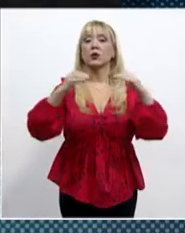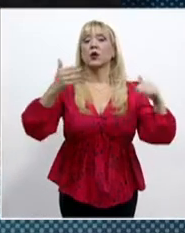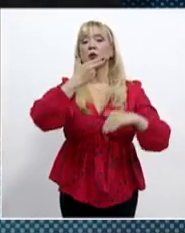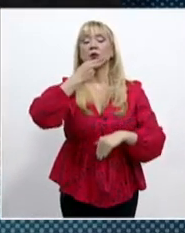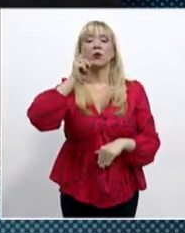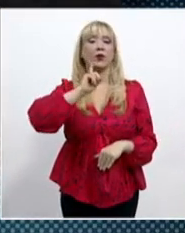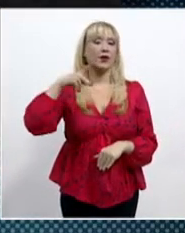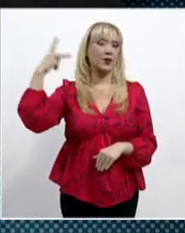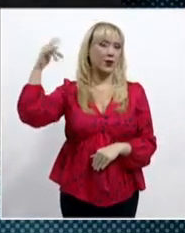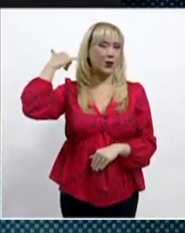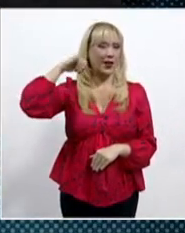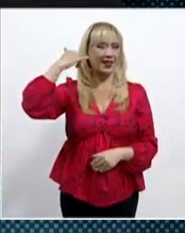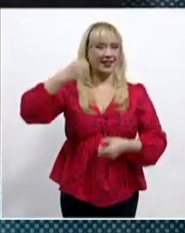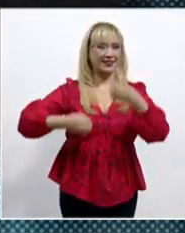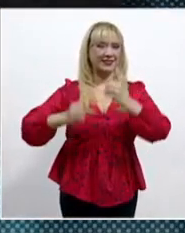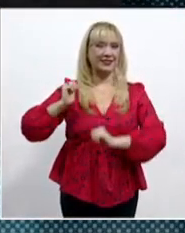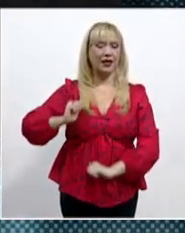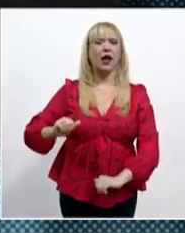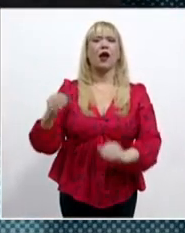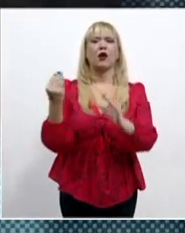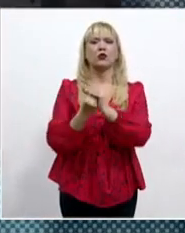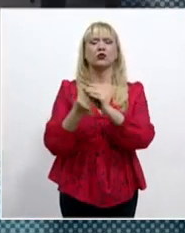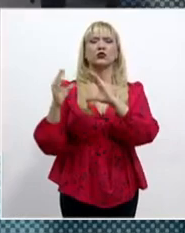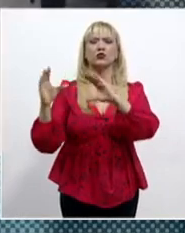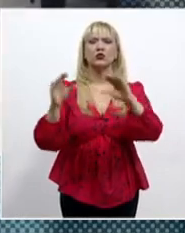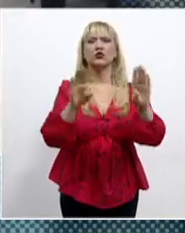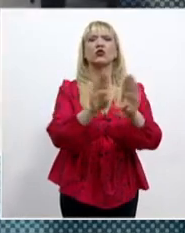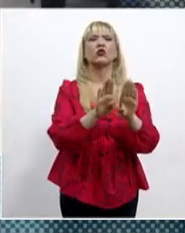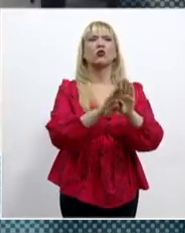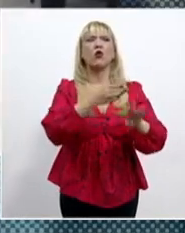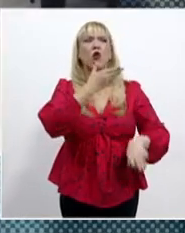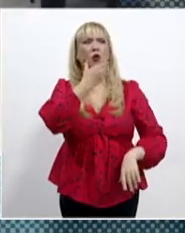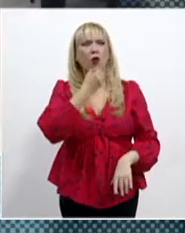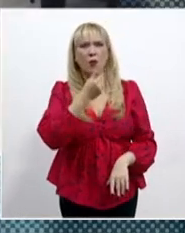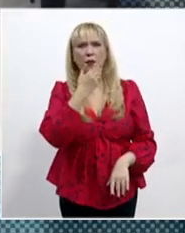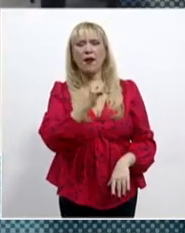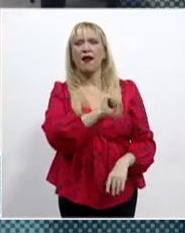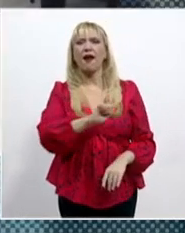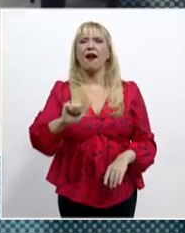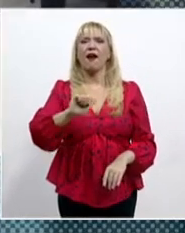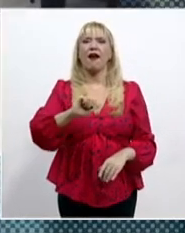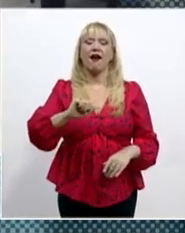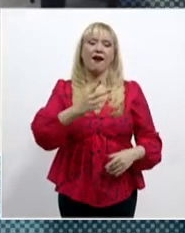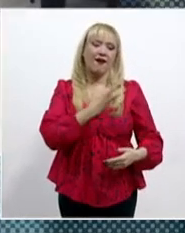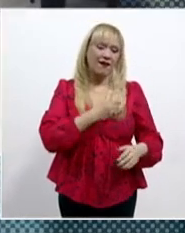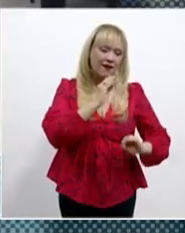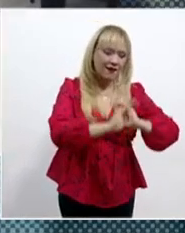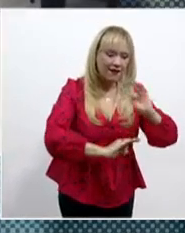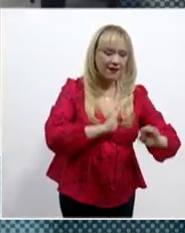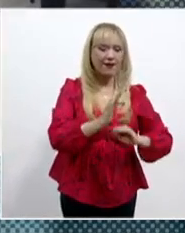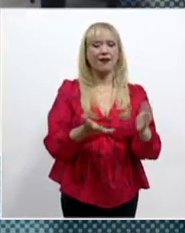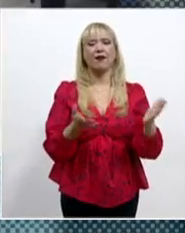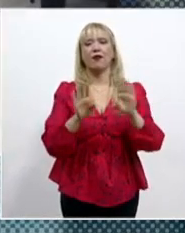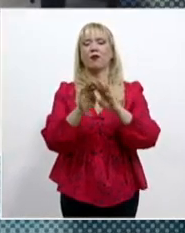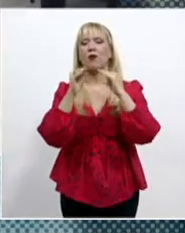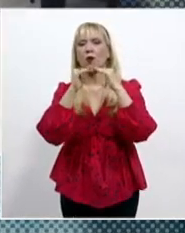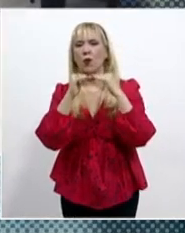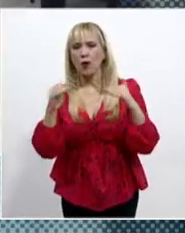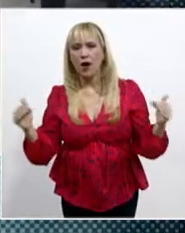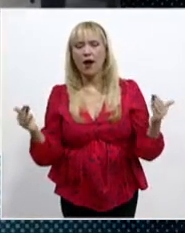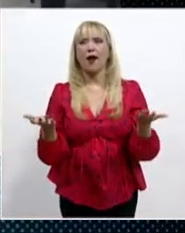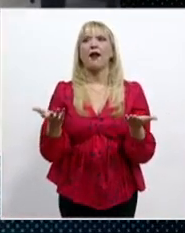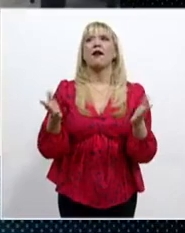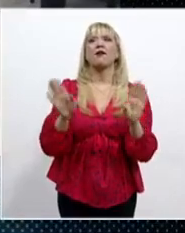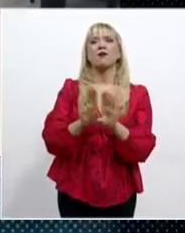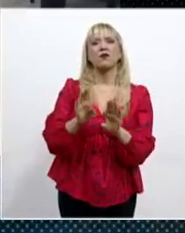Yucatán llevó a cabo un taller sobre masculinidades dirigido al personal jurisdiccional para promover la igualdad y ayudar